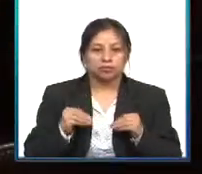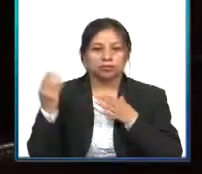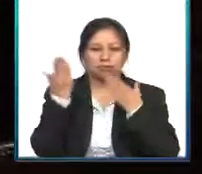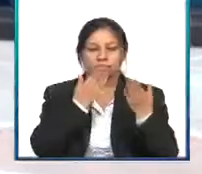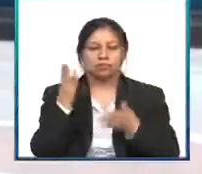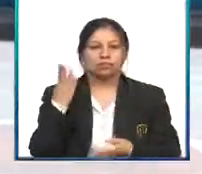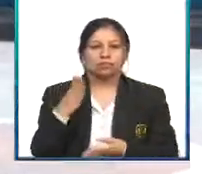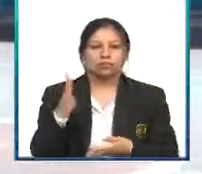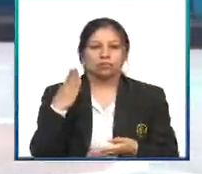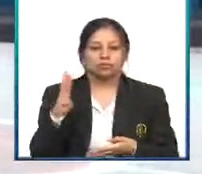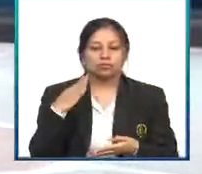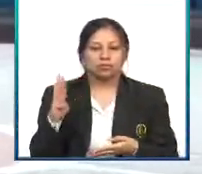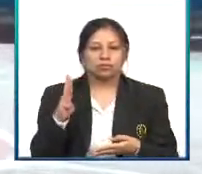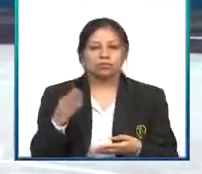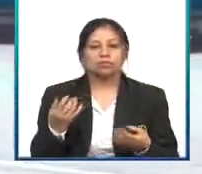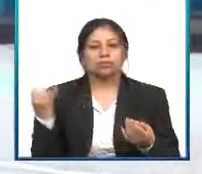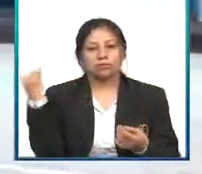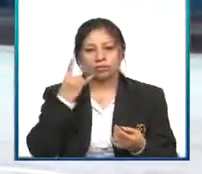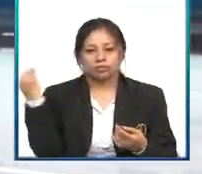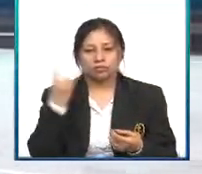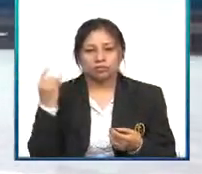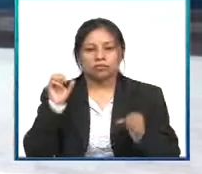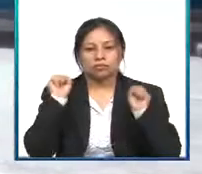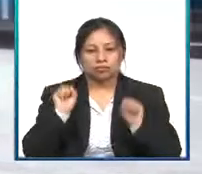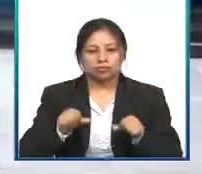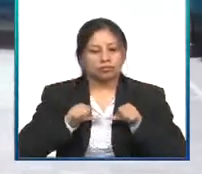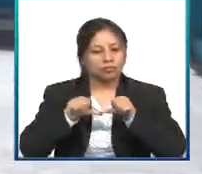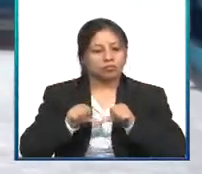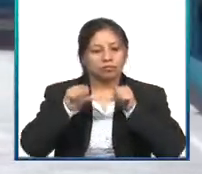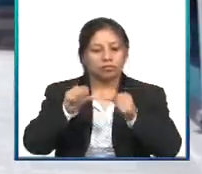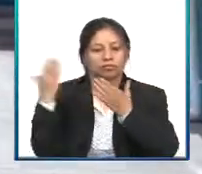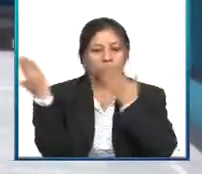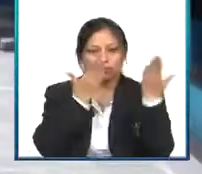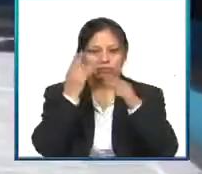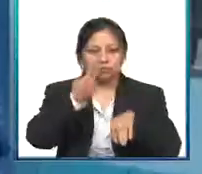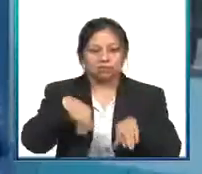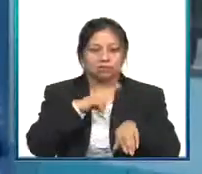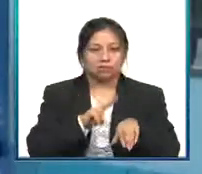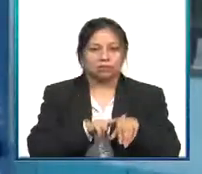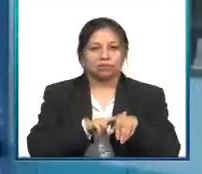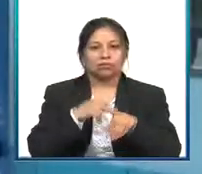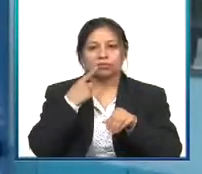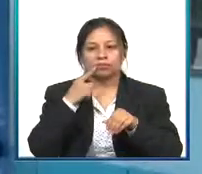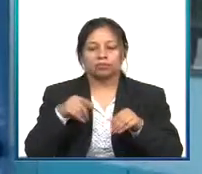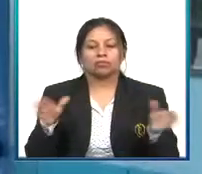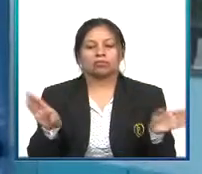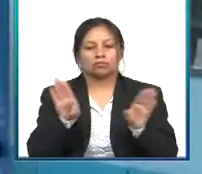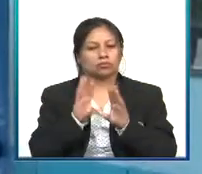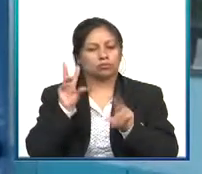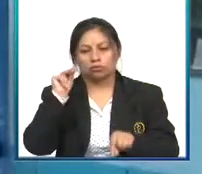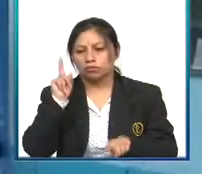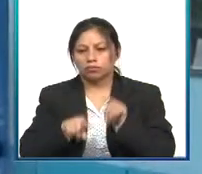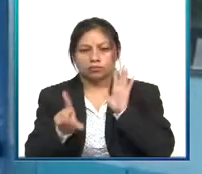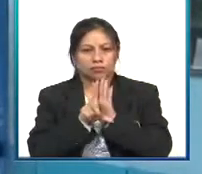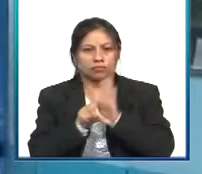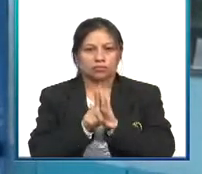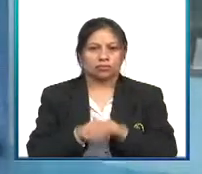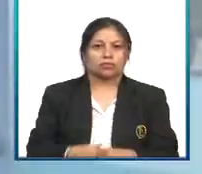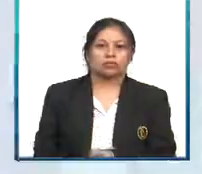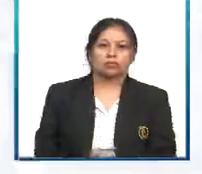de básicos, diversificados, incluso universitarios, pudieran continuar con sus estudios normales, sin que el centro educativo se lo impidiera